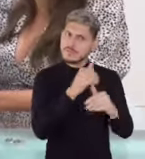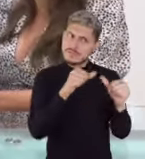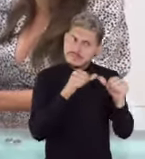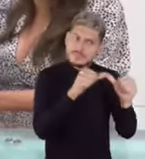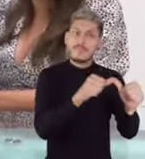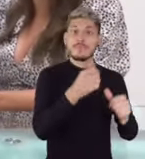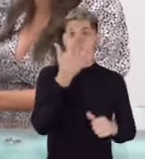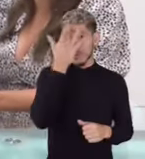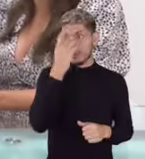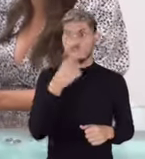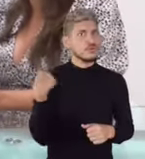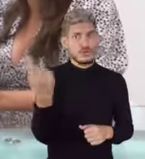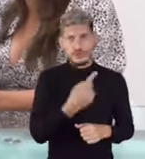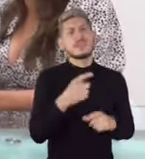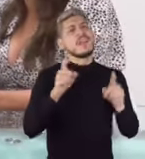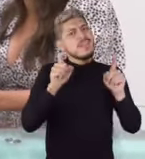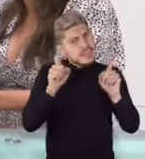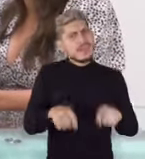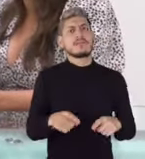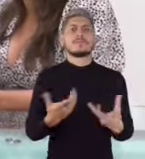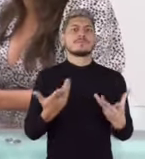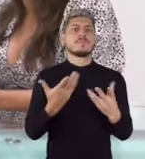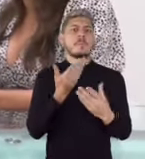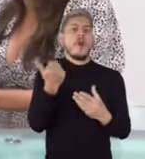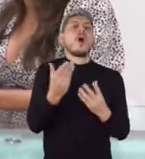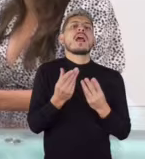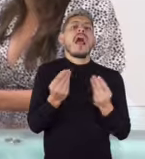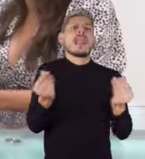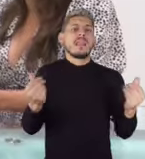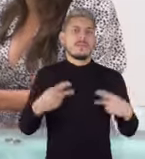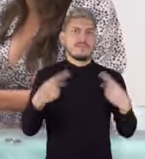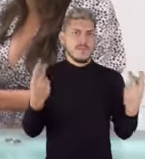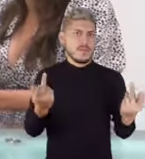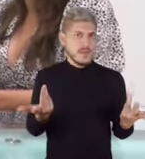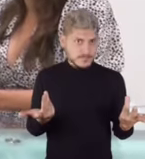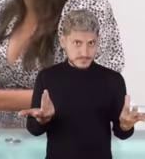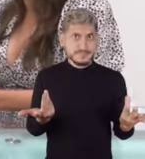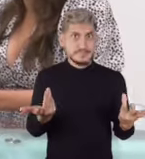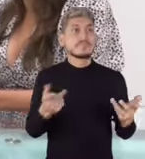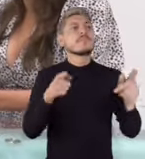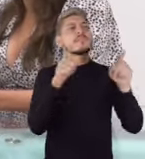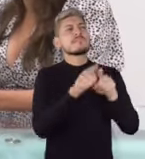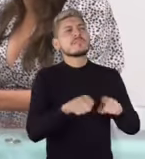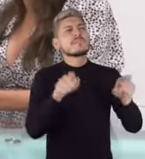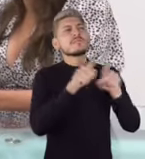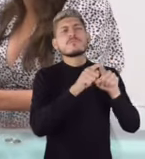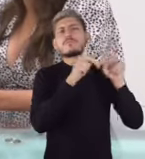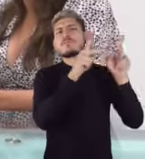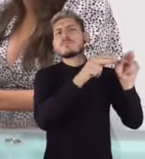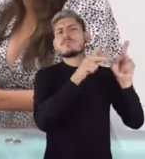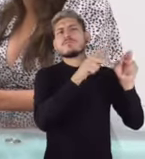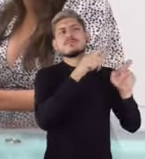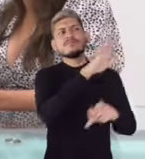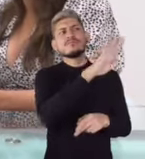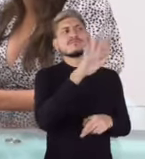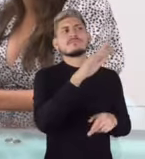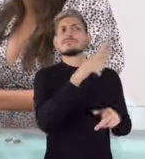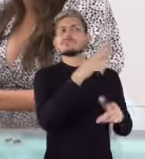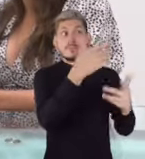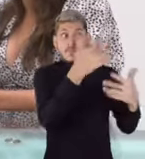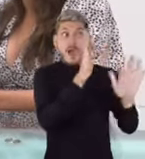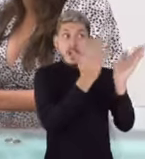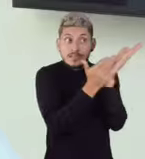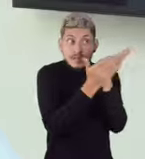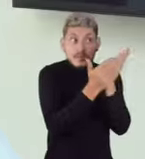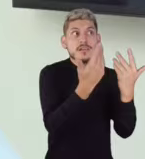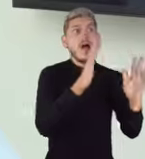solo intenciones y acciones, ¿no? En la parroquia, así brevemente, yo te hablo de cambios que han sido visibles y que todavía